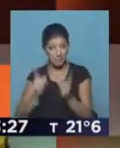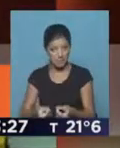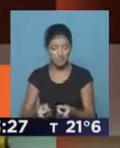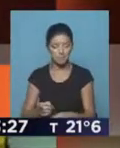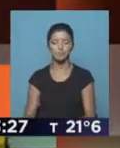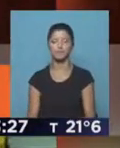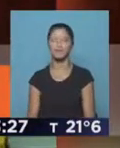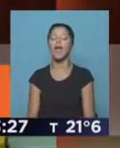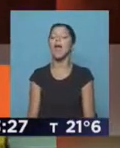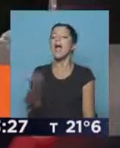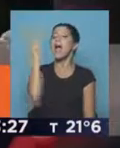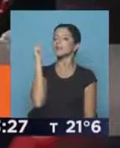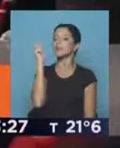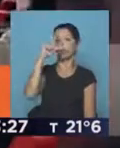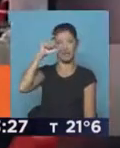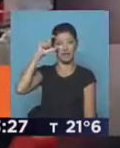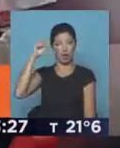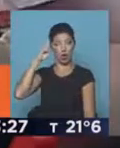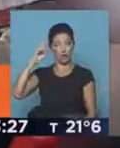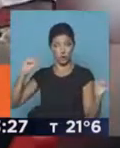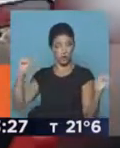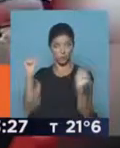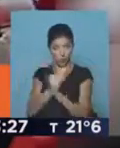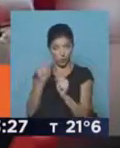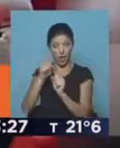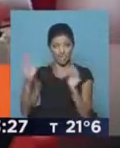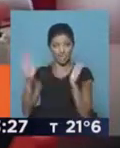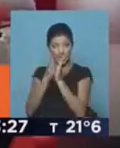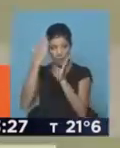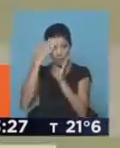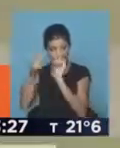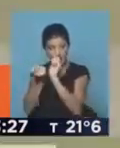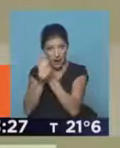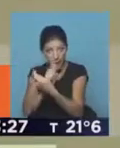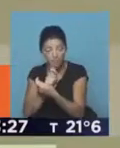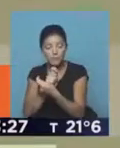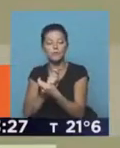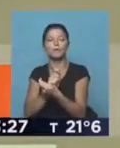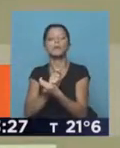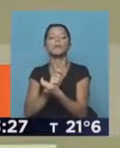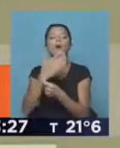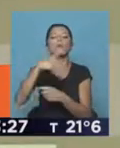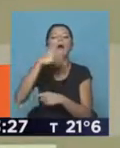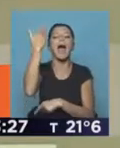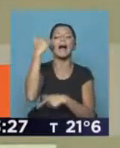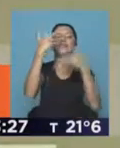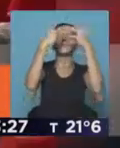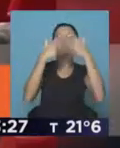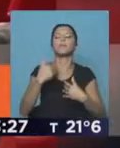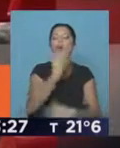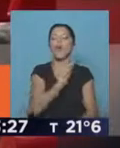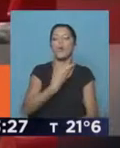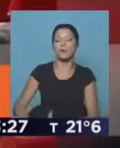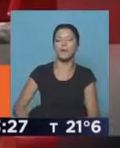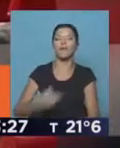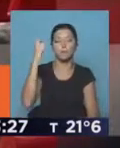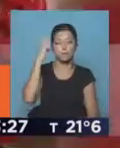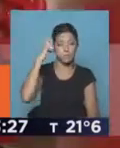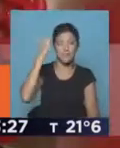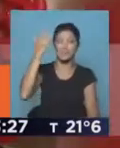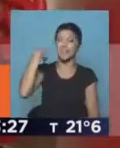Aprobada en enero por el Parlamento, la reforma a la Carta Magna en consulta sustituye al sistema de gobierno parlamentario vigente